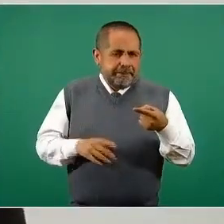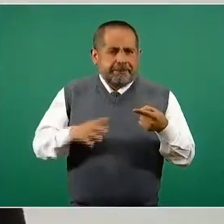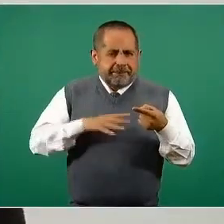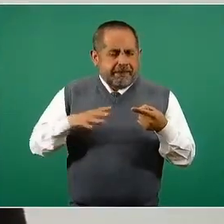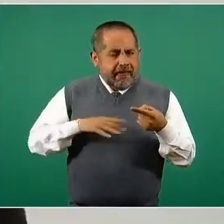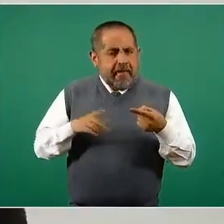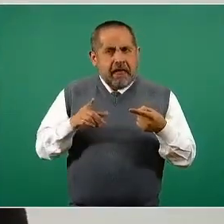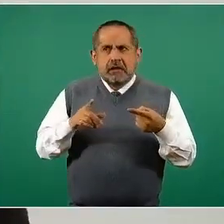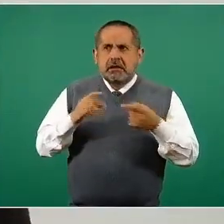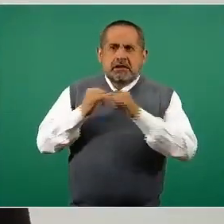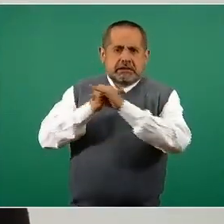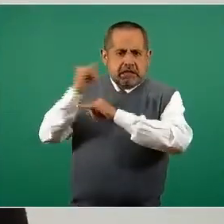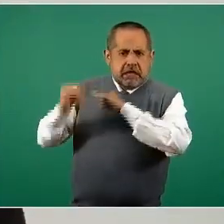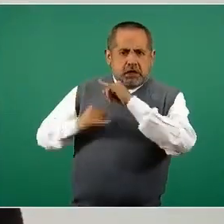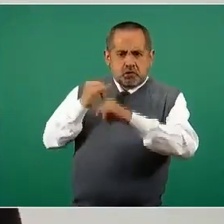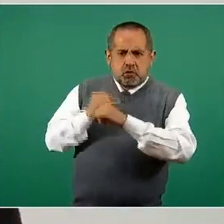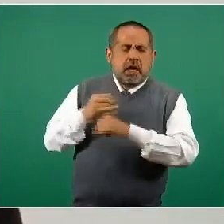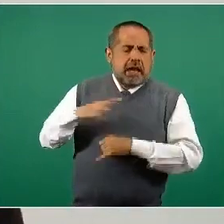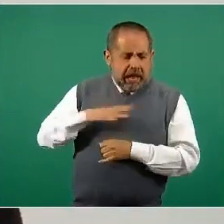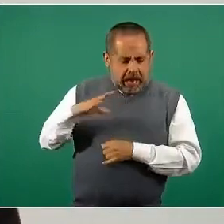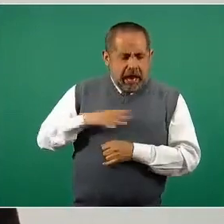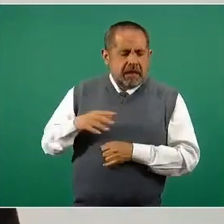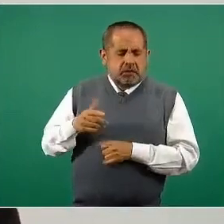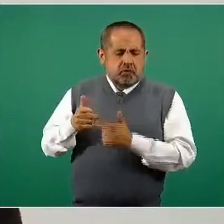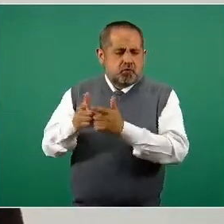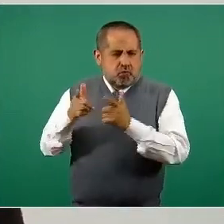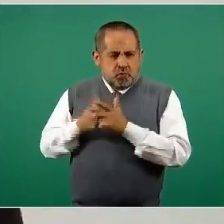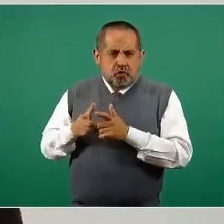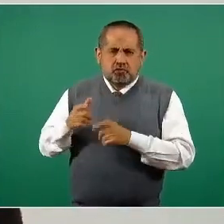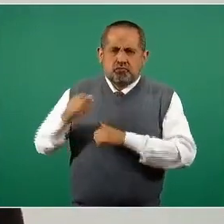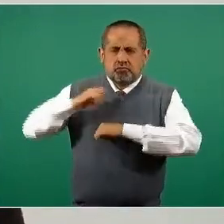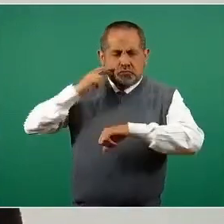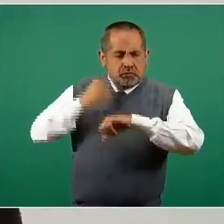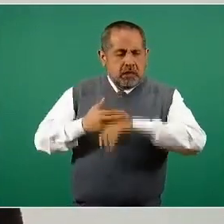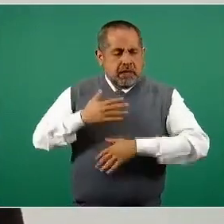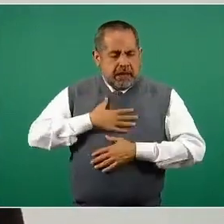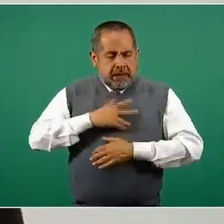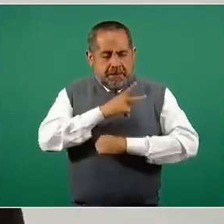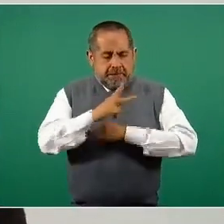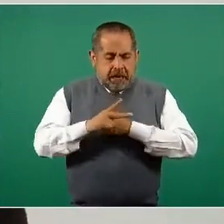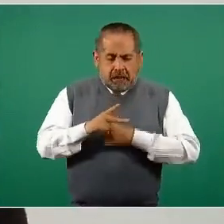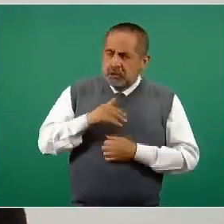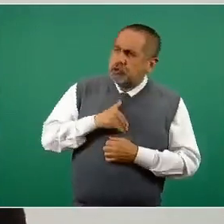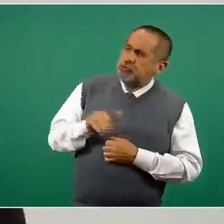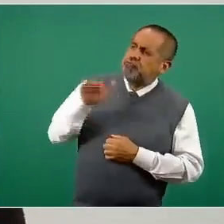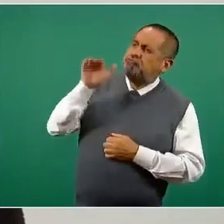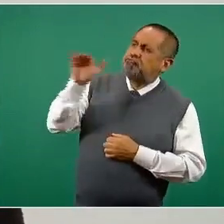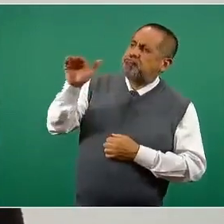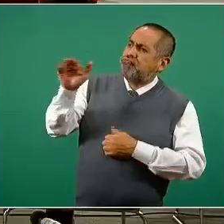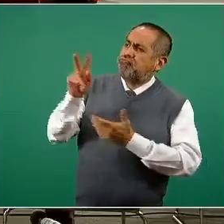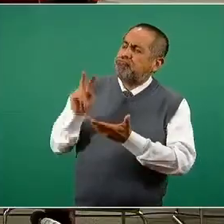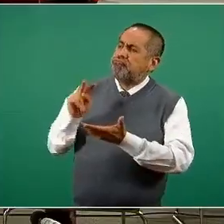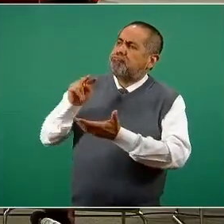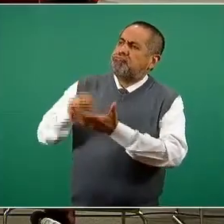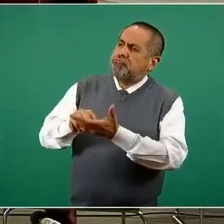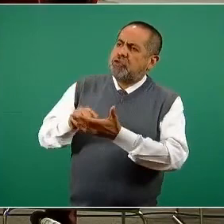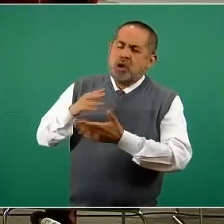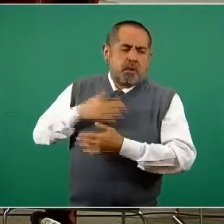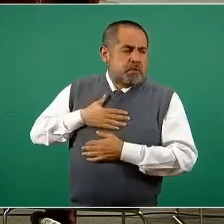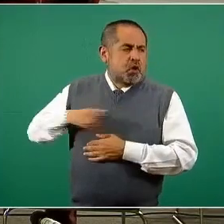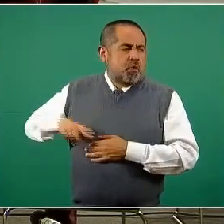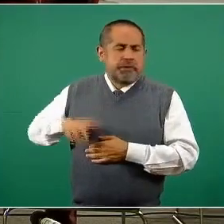hay canales diplomáticos a través de los cuales un país puede expresar posicionamientos de